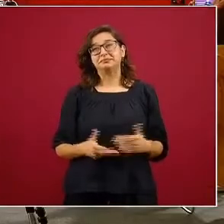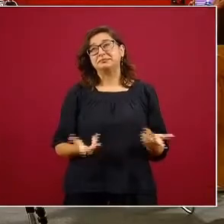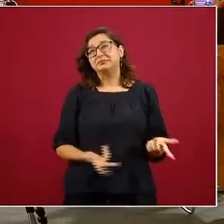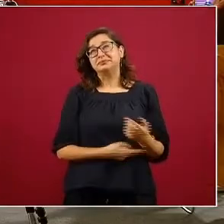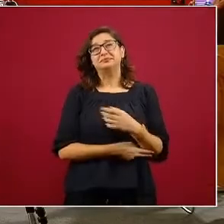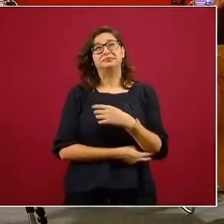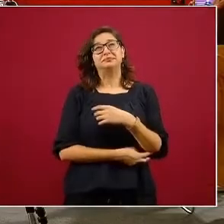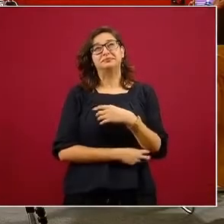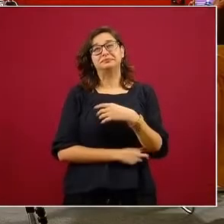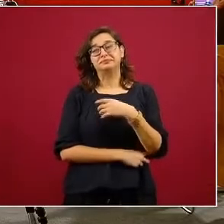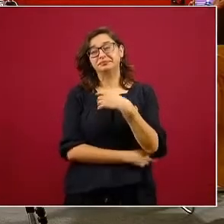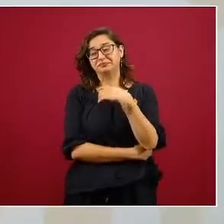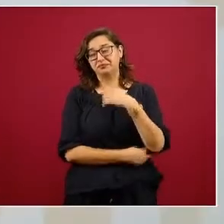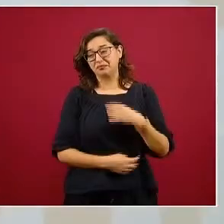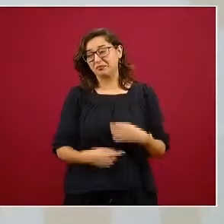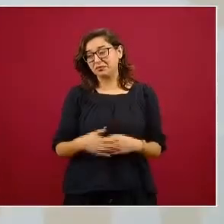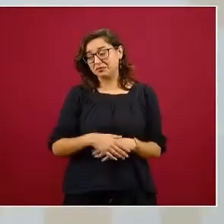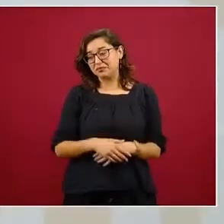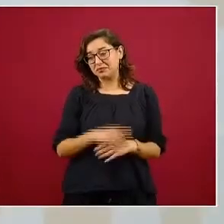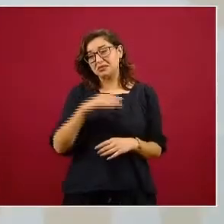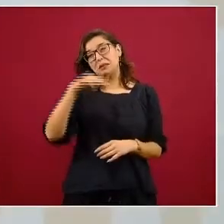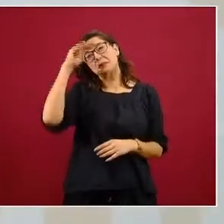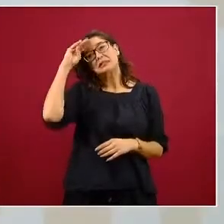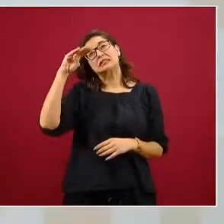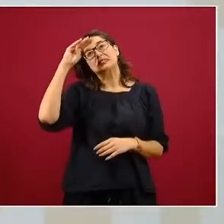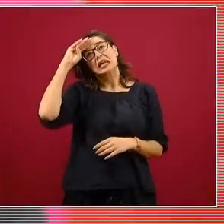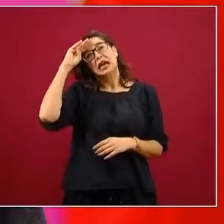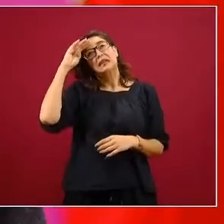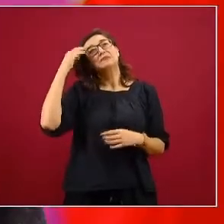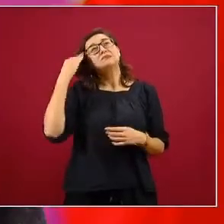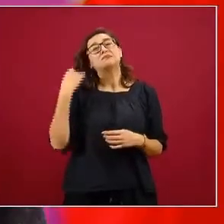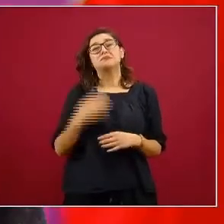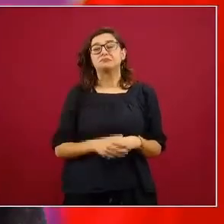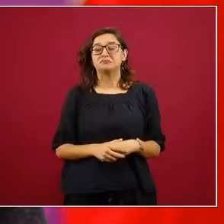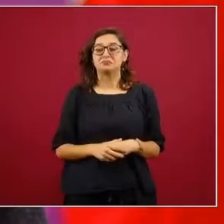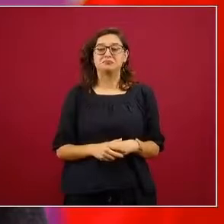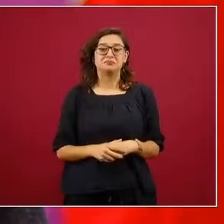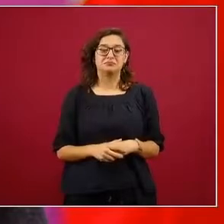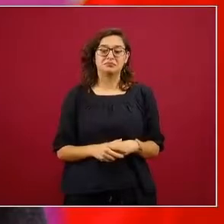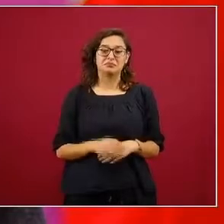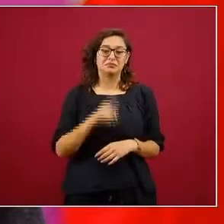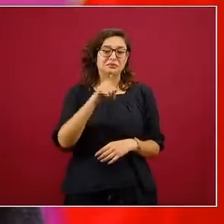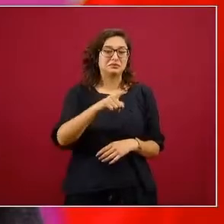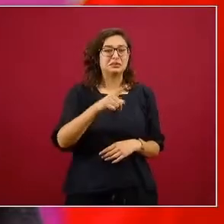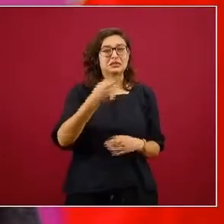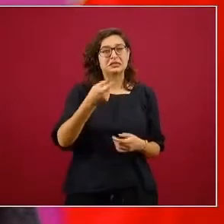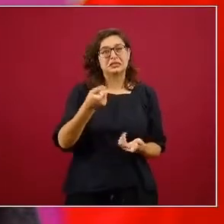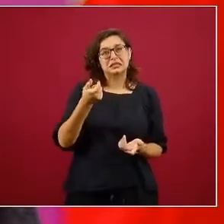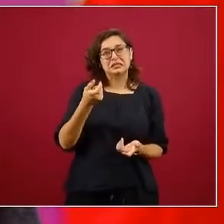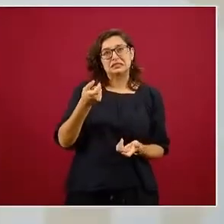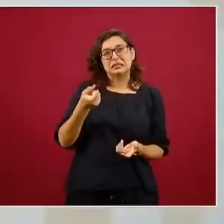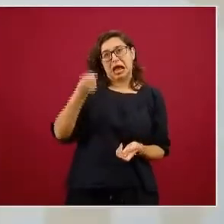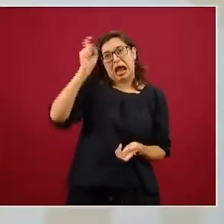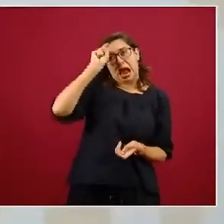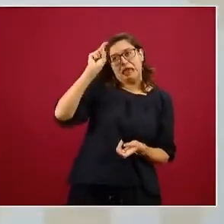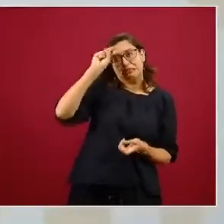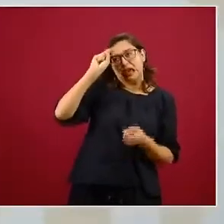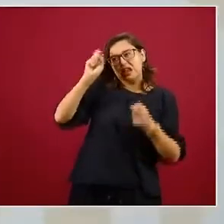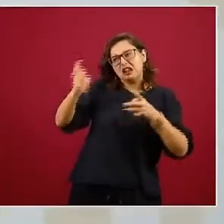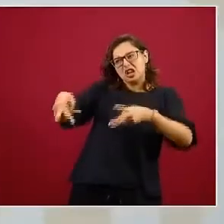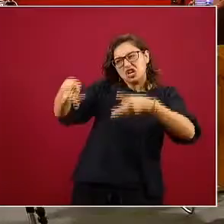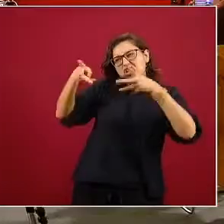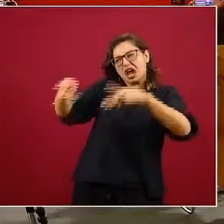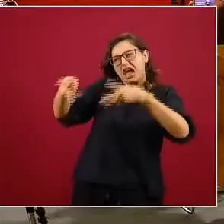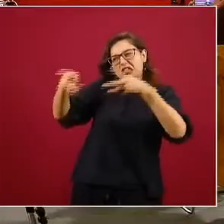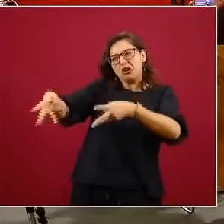anticipadamente esta idea, frívola de es que Gatell los regañó, es que se pelearon con Gatell,